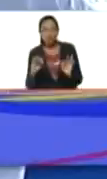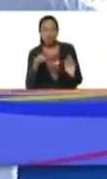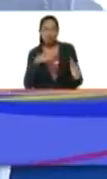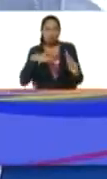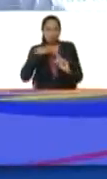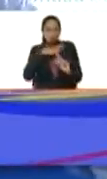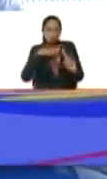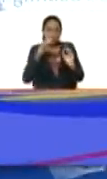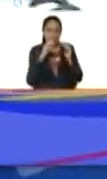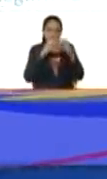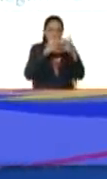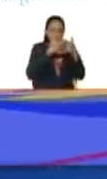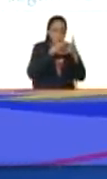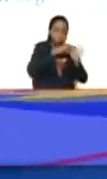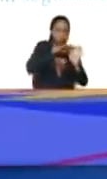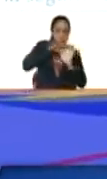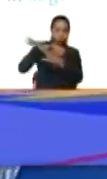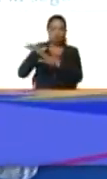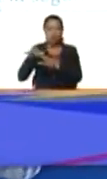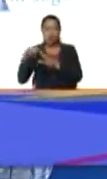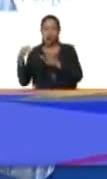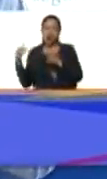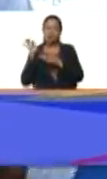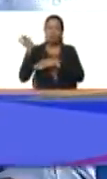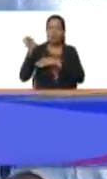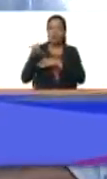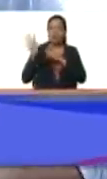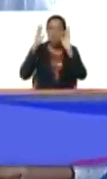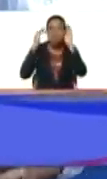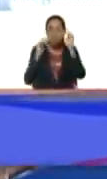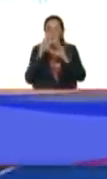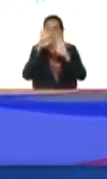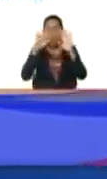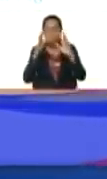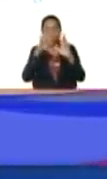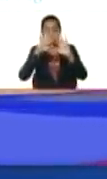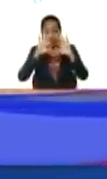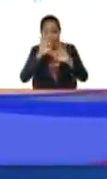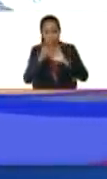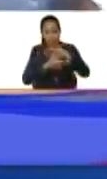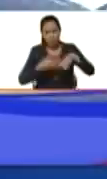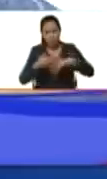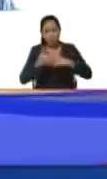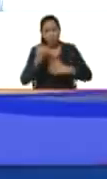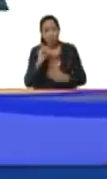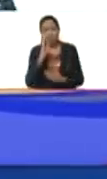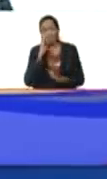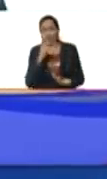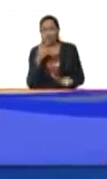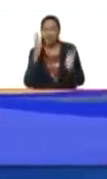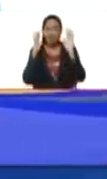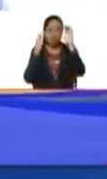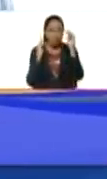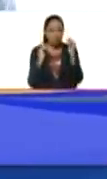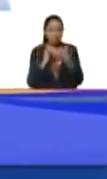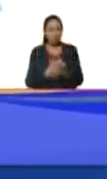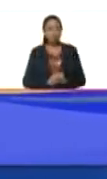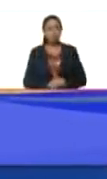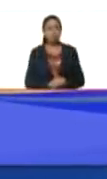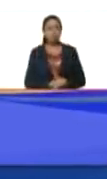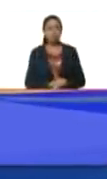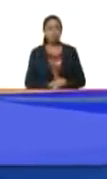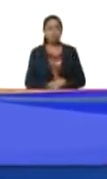conspirar, a hacerle daño al país y no atender los problemas concretos de esos sectores. Nuestros líderes de calle y comunidad nos